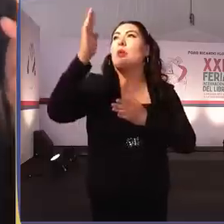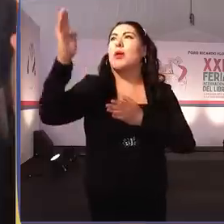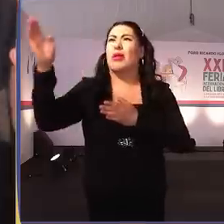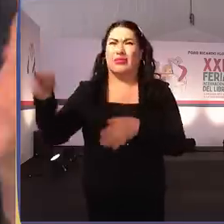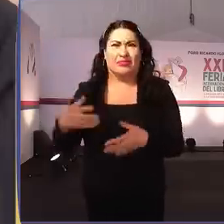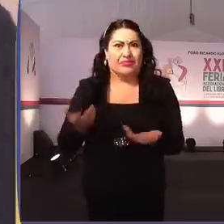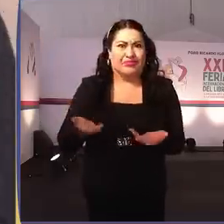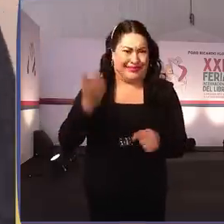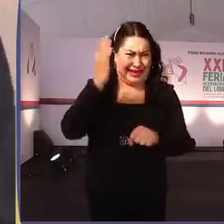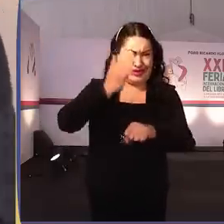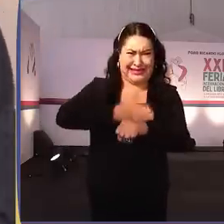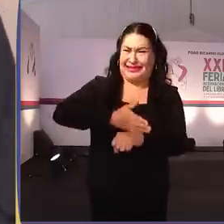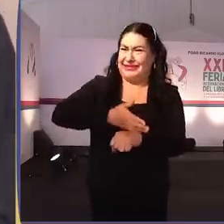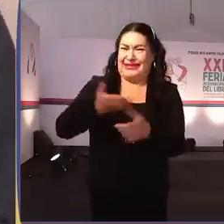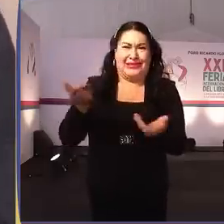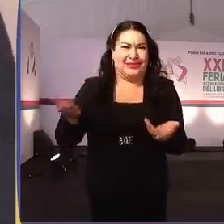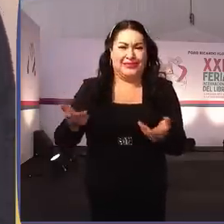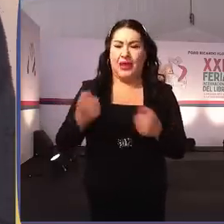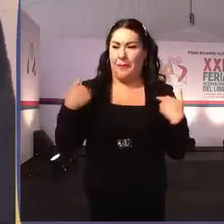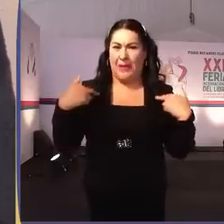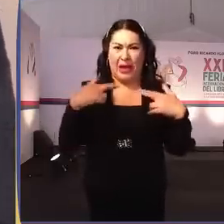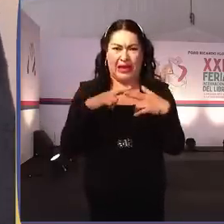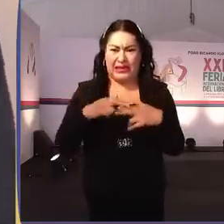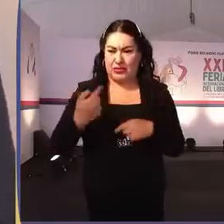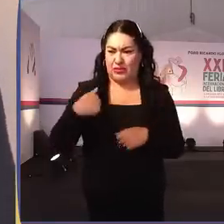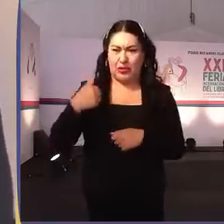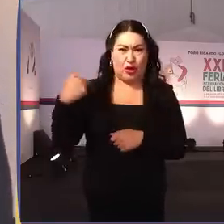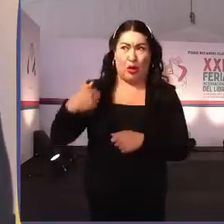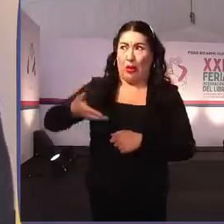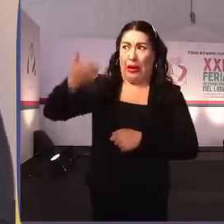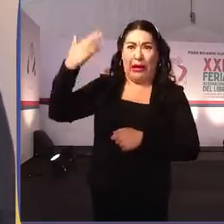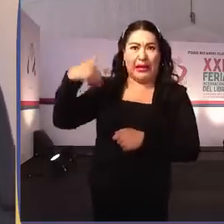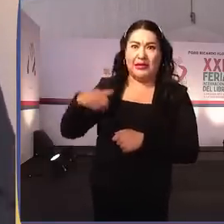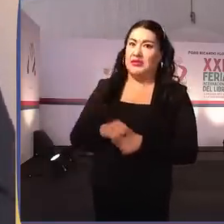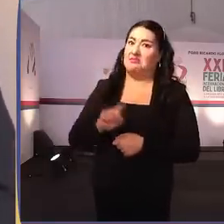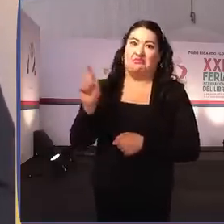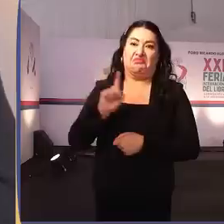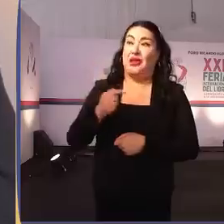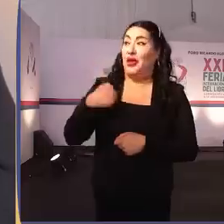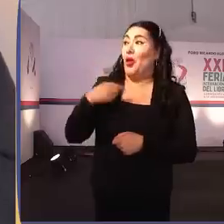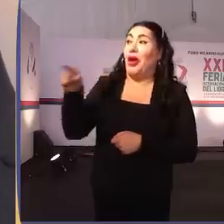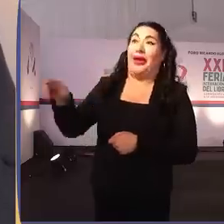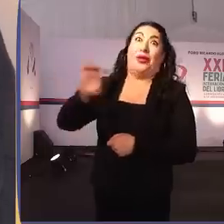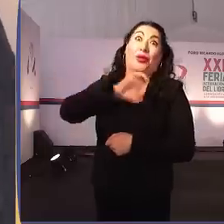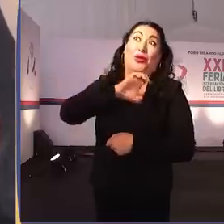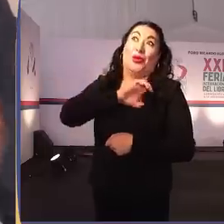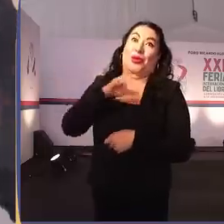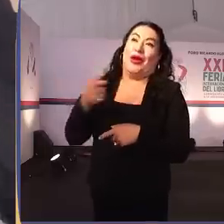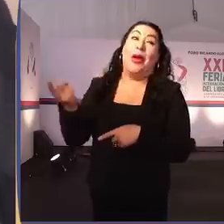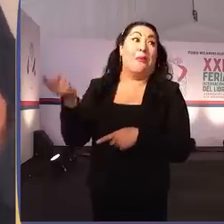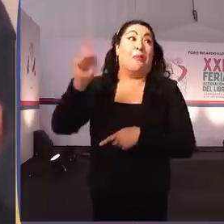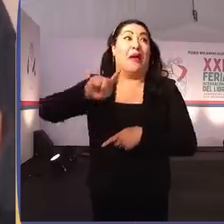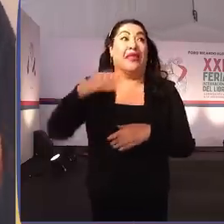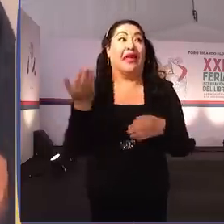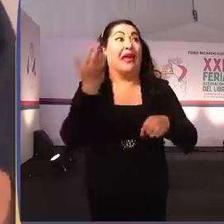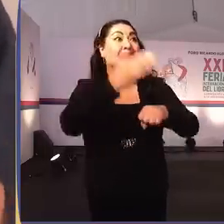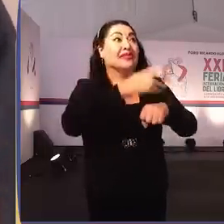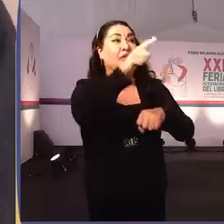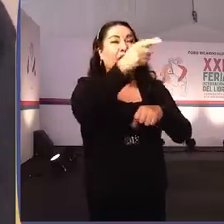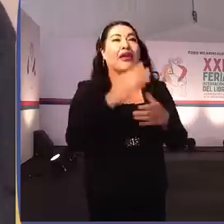a la biblioteca. Yo nunca tuve un maestro así, porque lo hubiera adorado, el que me mandaba castigado a la